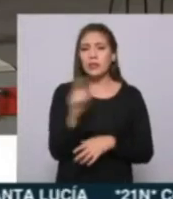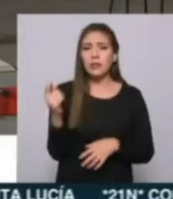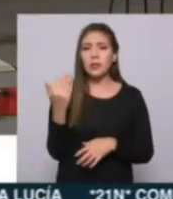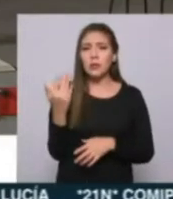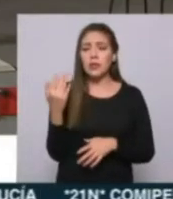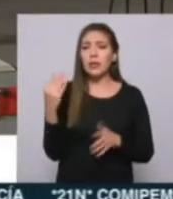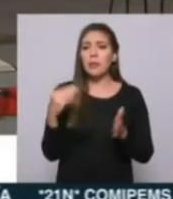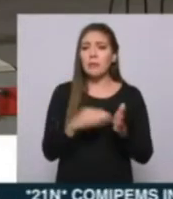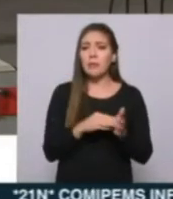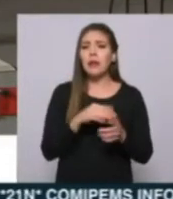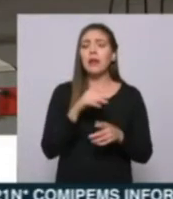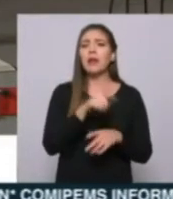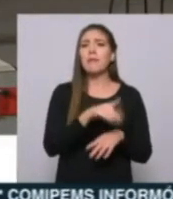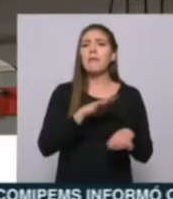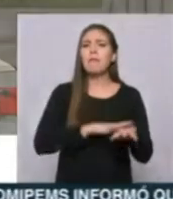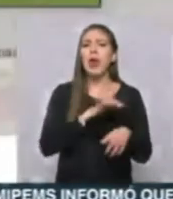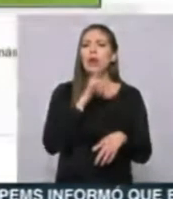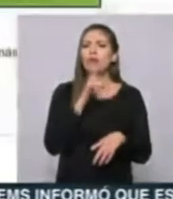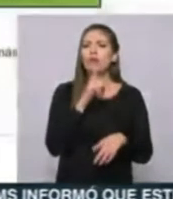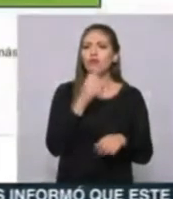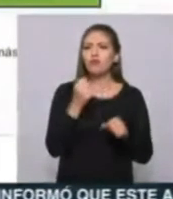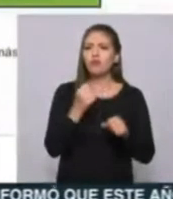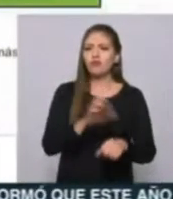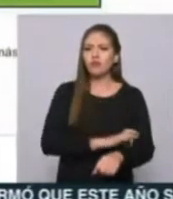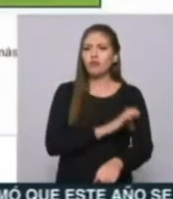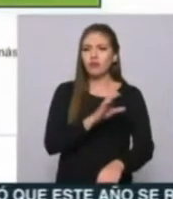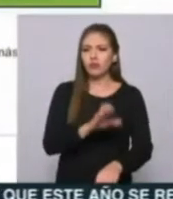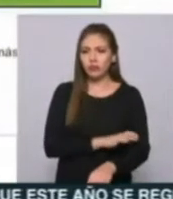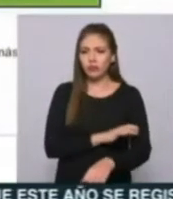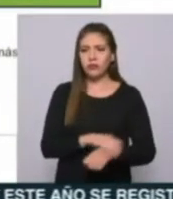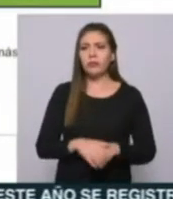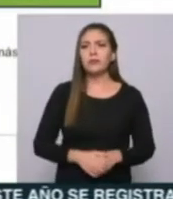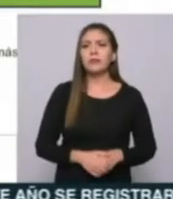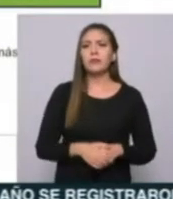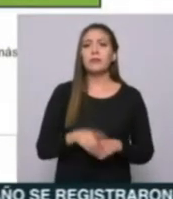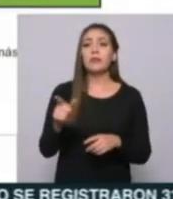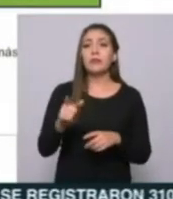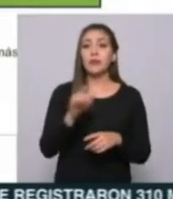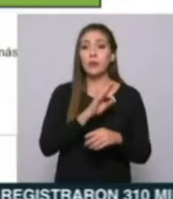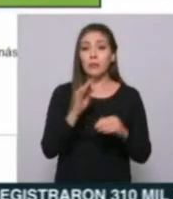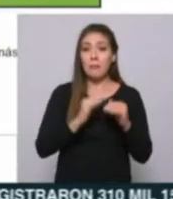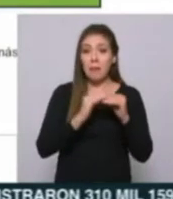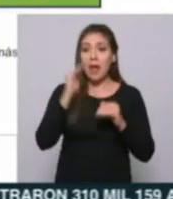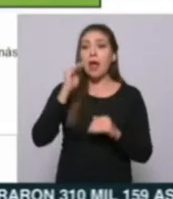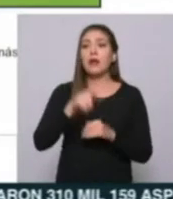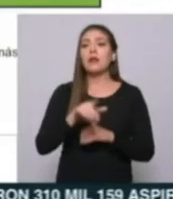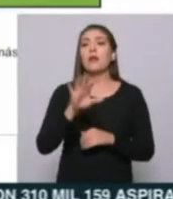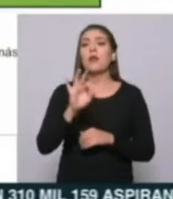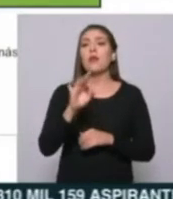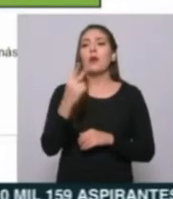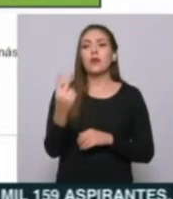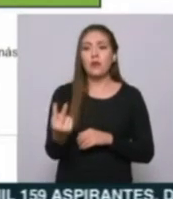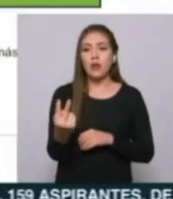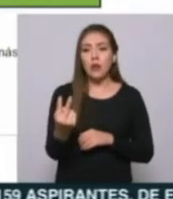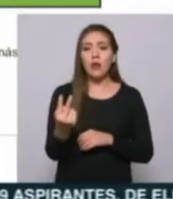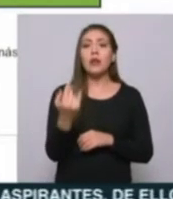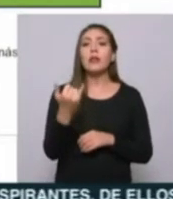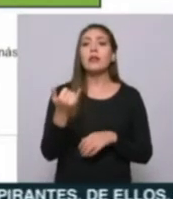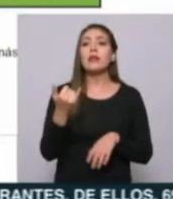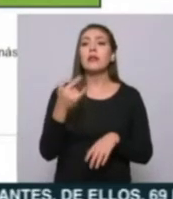4.747 megawatts. Entonces, la capacidad instalada es de 42 y la capacidad que se aplicó a mantenimiento